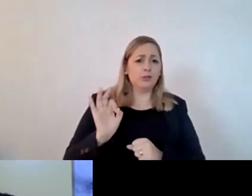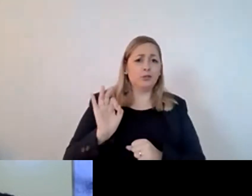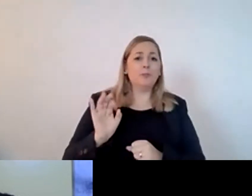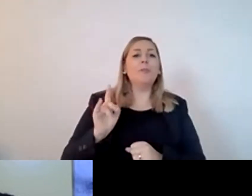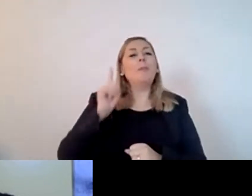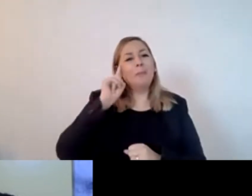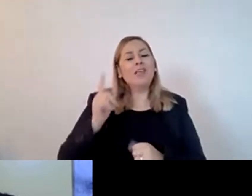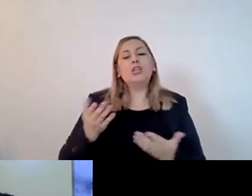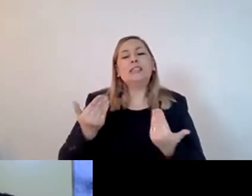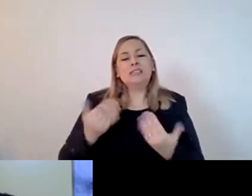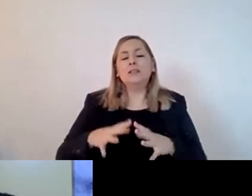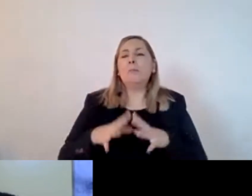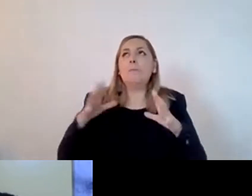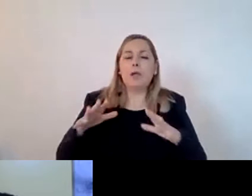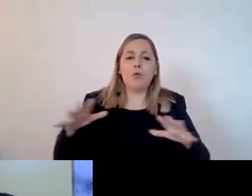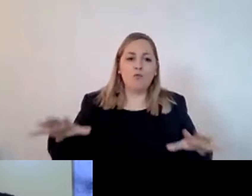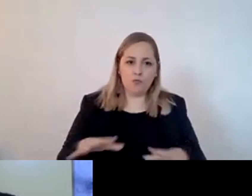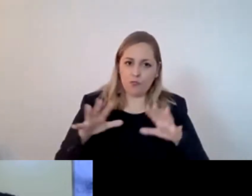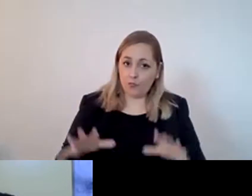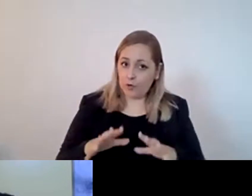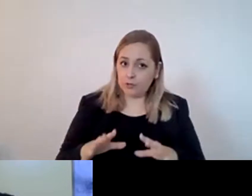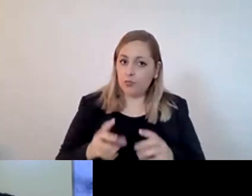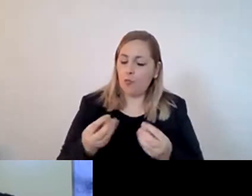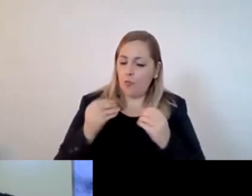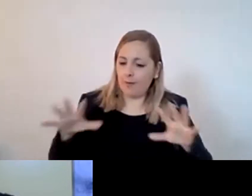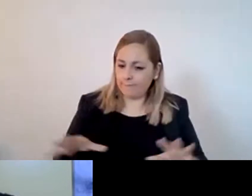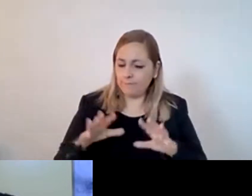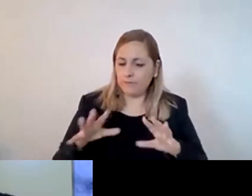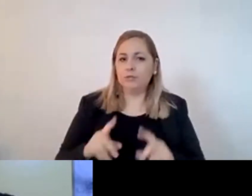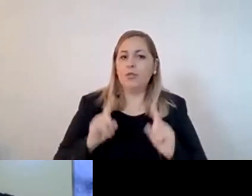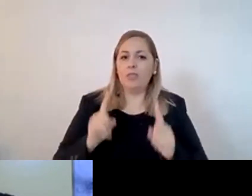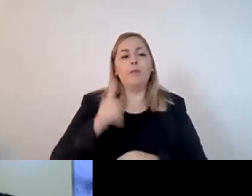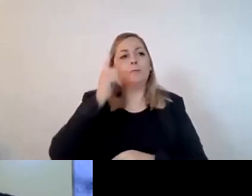demanda un buen esfuerzo también. Tenemos que considerarlo. Eso.